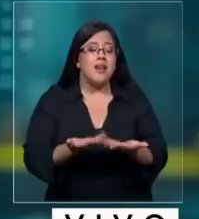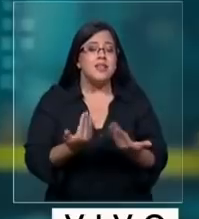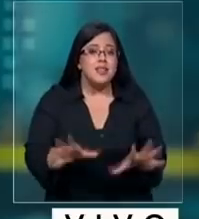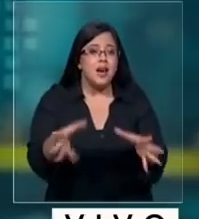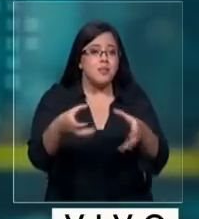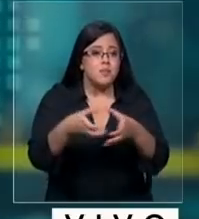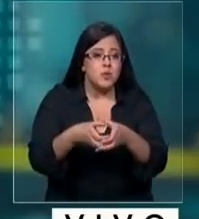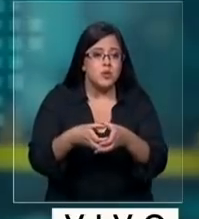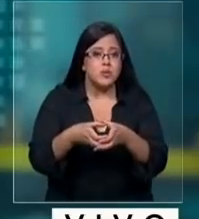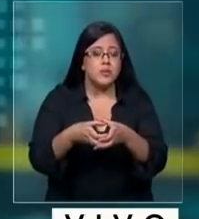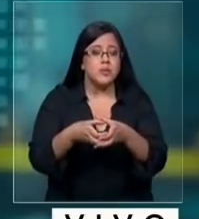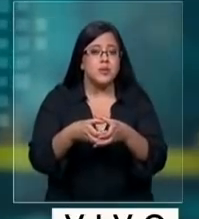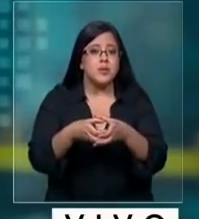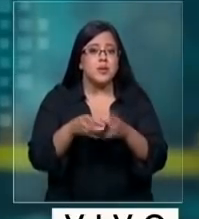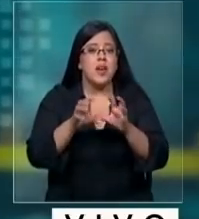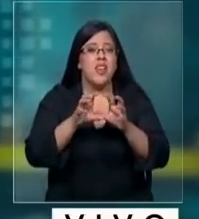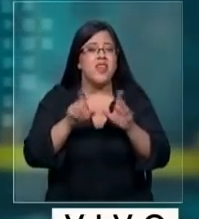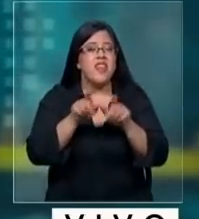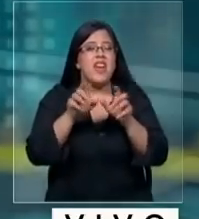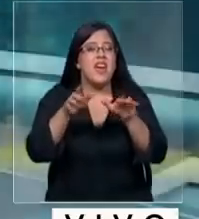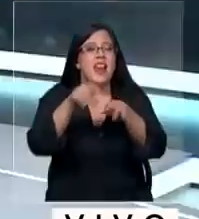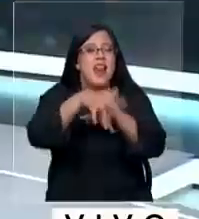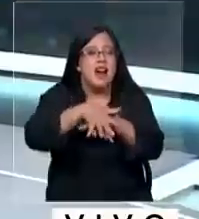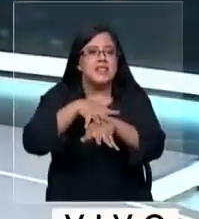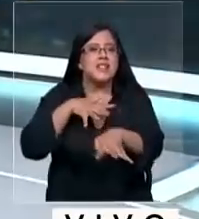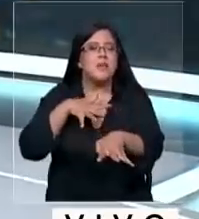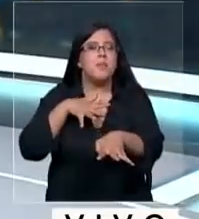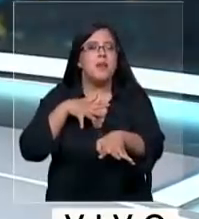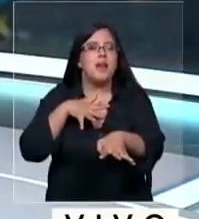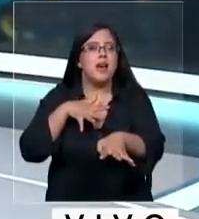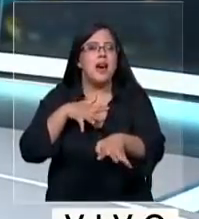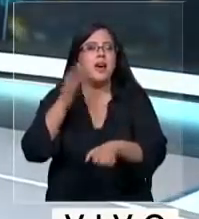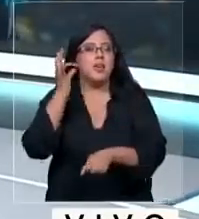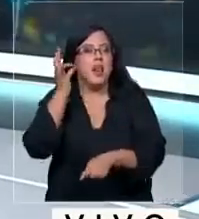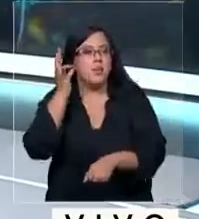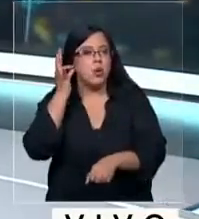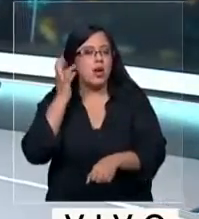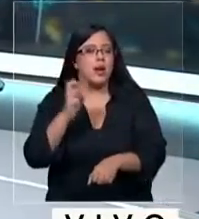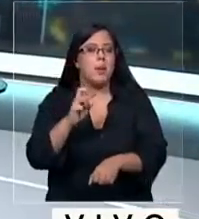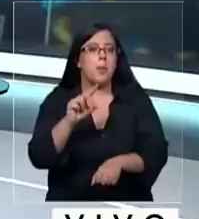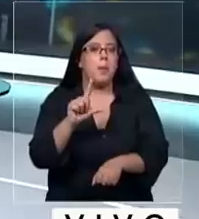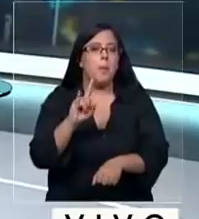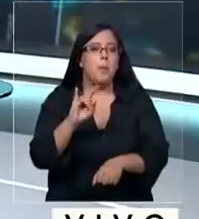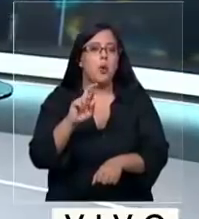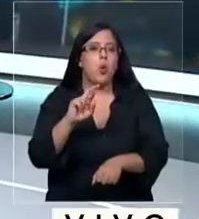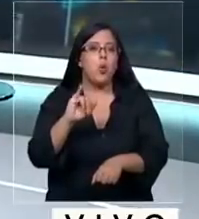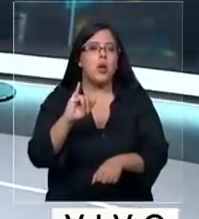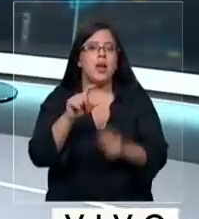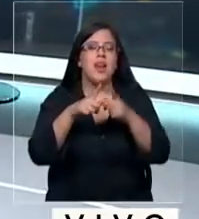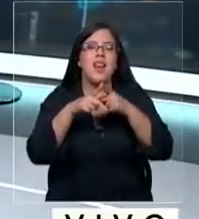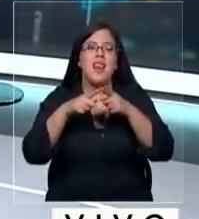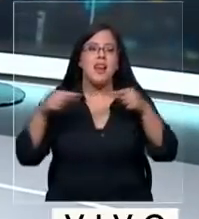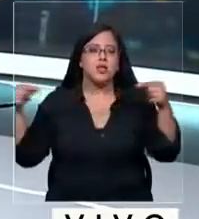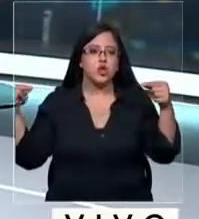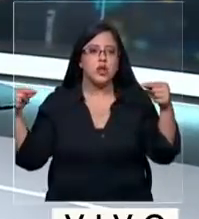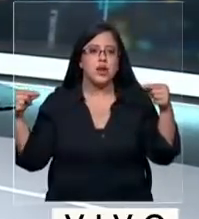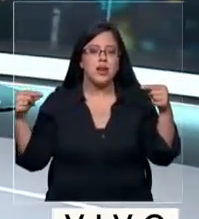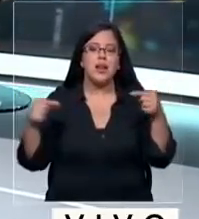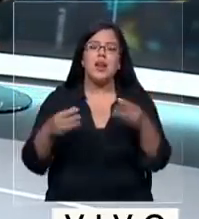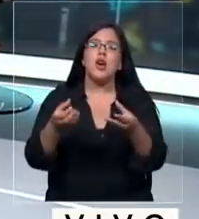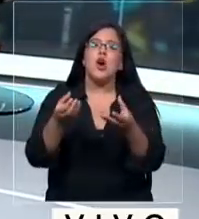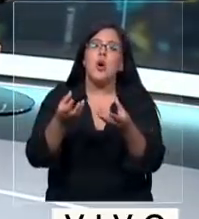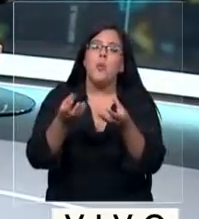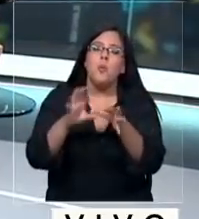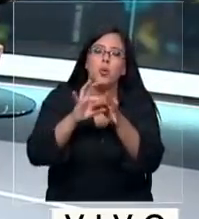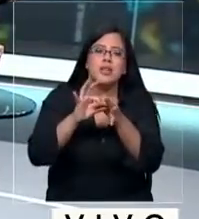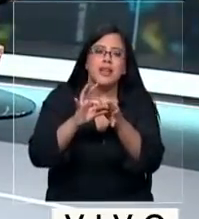plurinacional camila aguayo camina usted la protesta no esté aquí con nosotros muchas gracias a ustedes por la invitación te quiero preguntar evidentemente por esta marcha